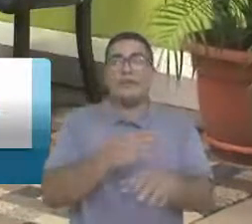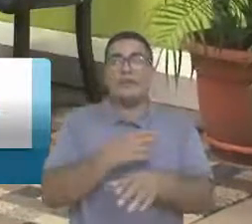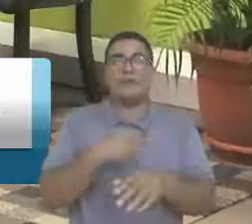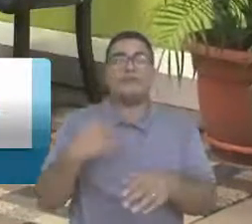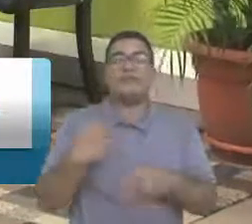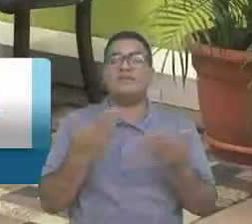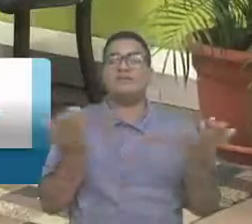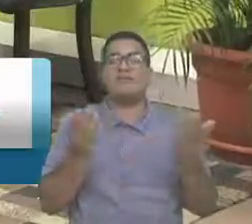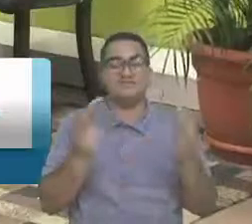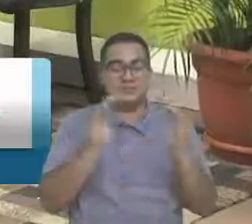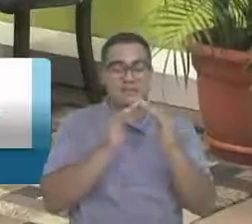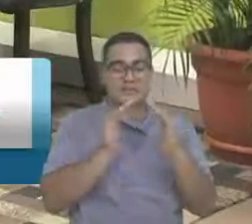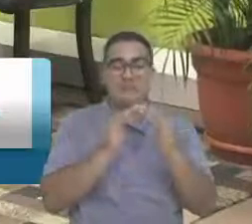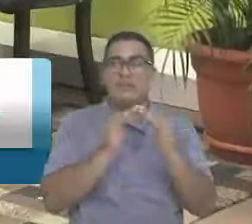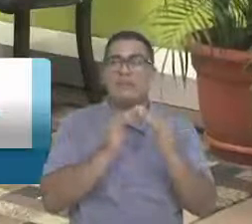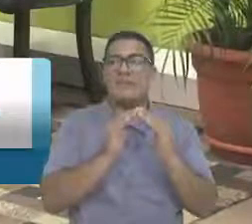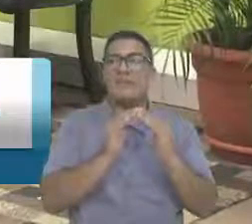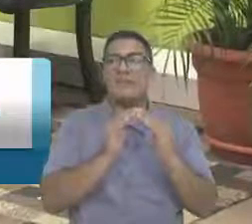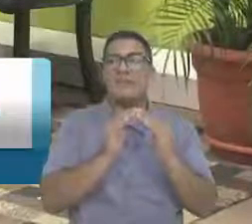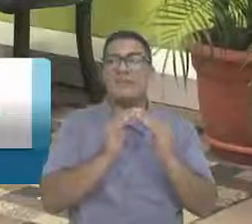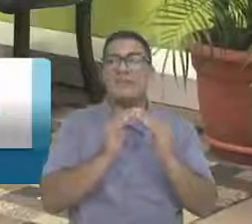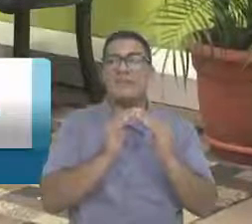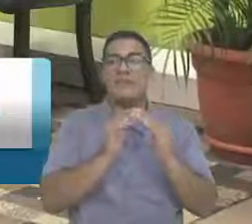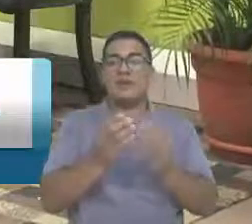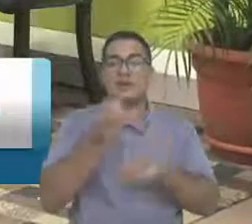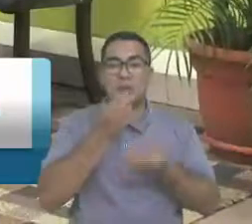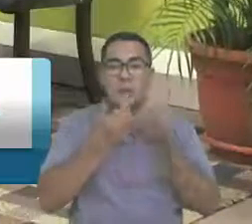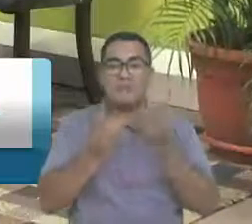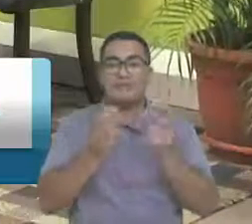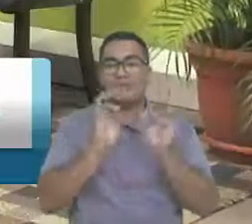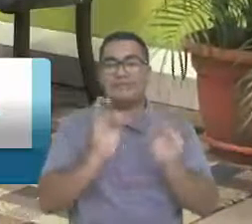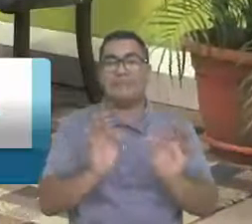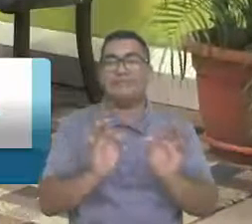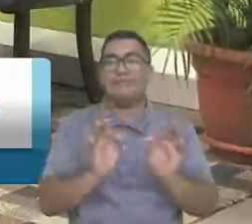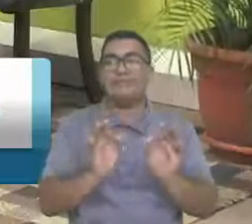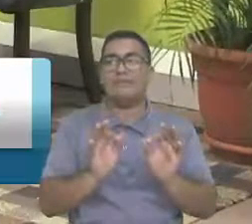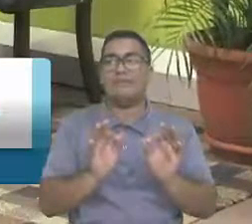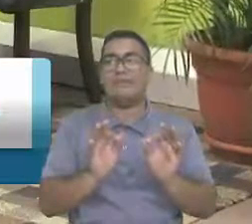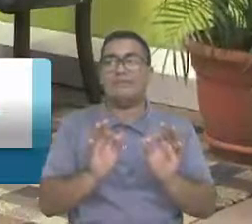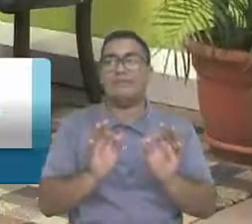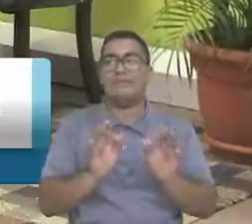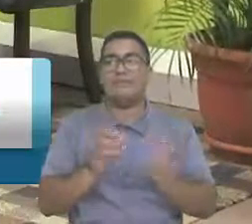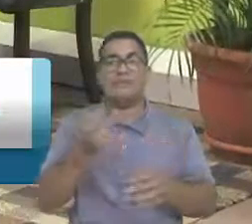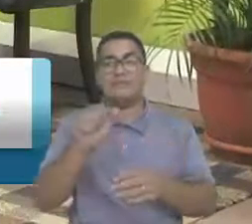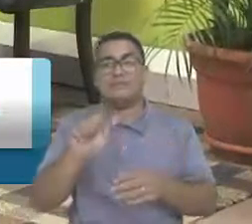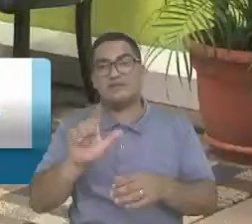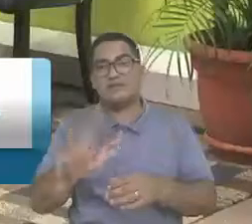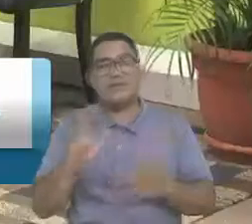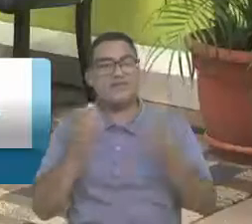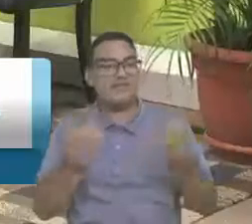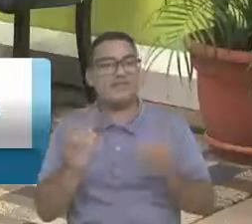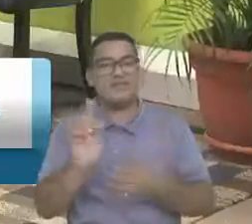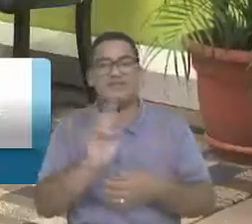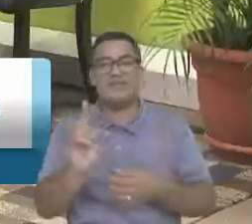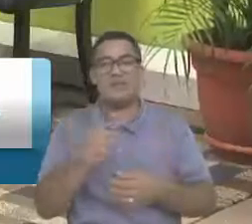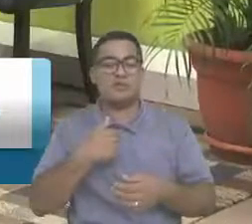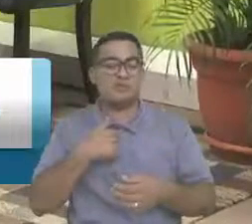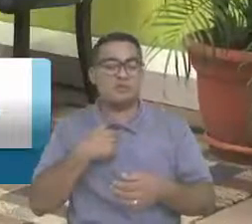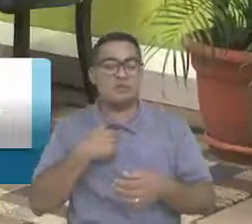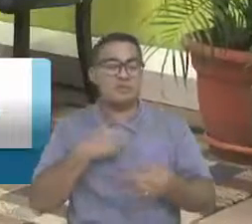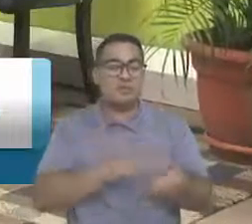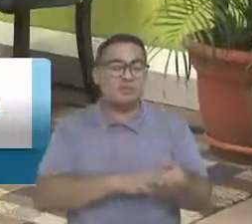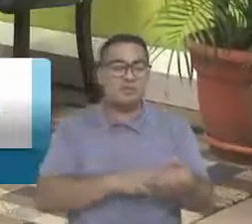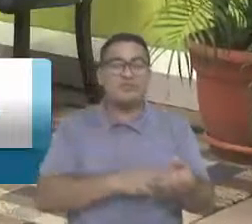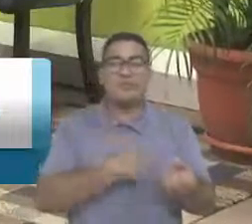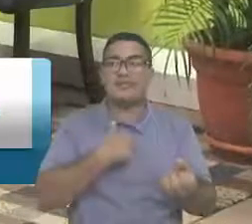casa. El hecho de alimentarnos bien, el hecho de no consumir mucha sal, el hecho de que si yo soy hipertenso, que yo